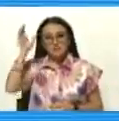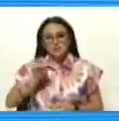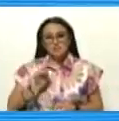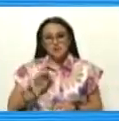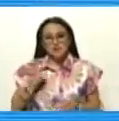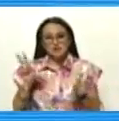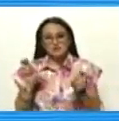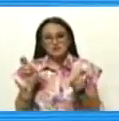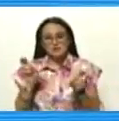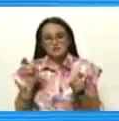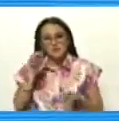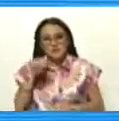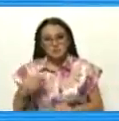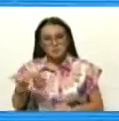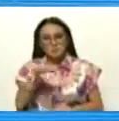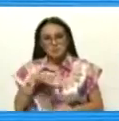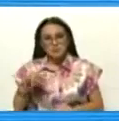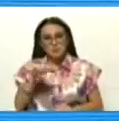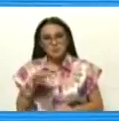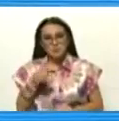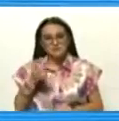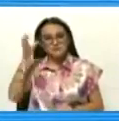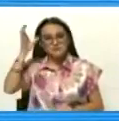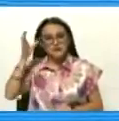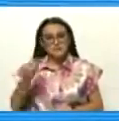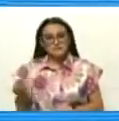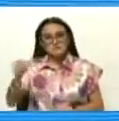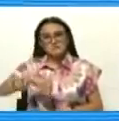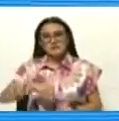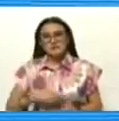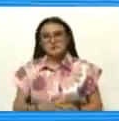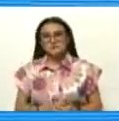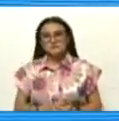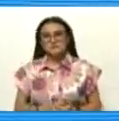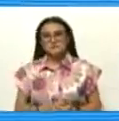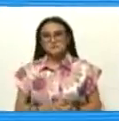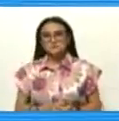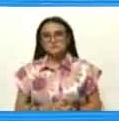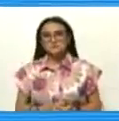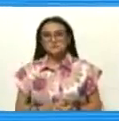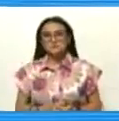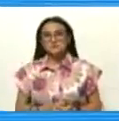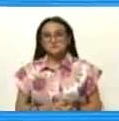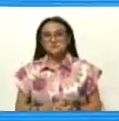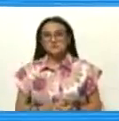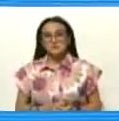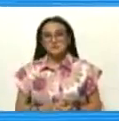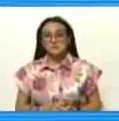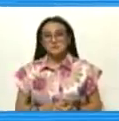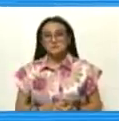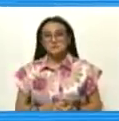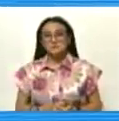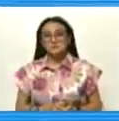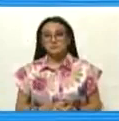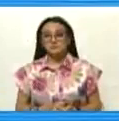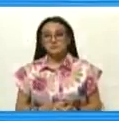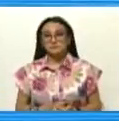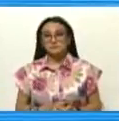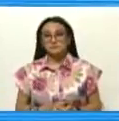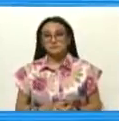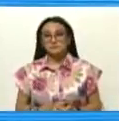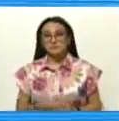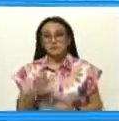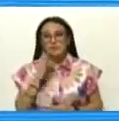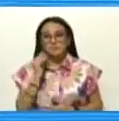del mundo los pueblos saben más, perdónenme el término, que los grandes sabios. Porque el pueblo es el que lleva la